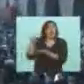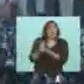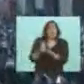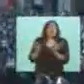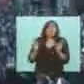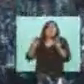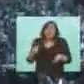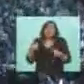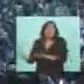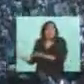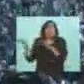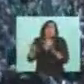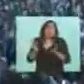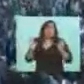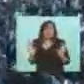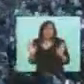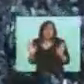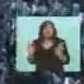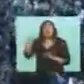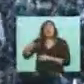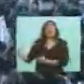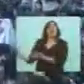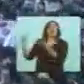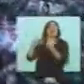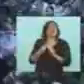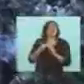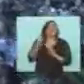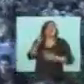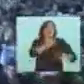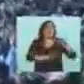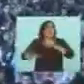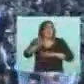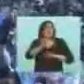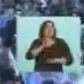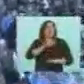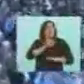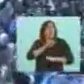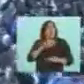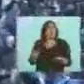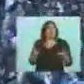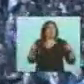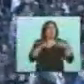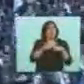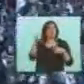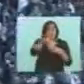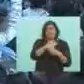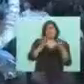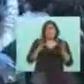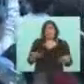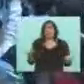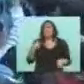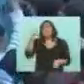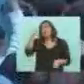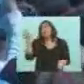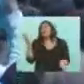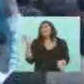que hacer. invitémoslos para que nos ayuden a hacerlo en la evaluación porque creo